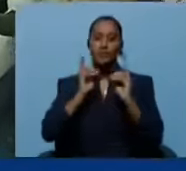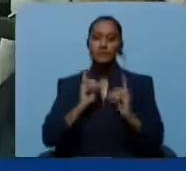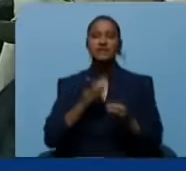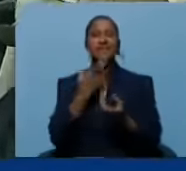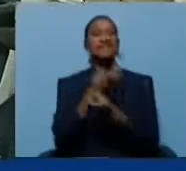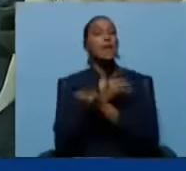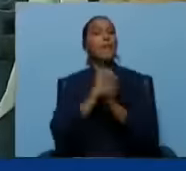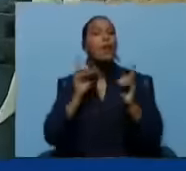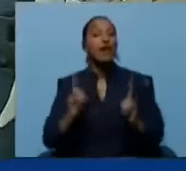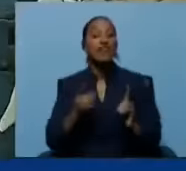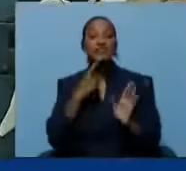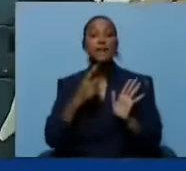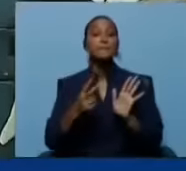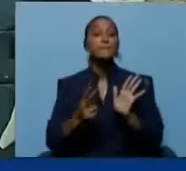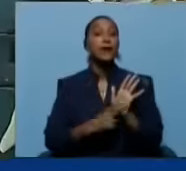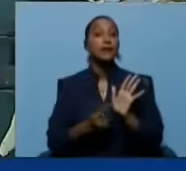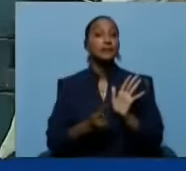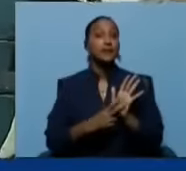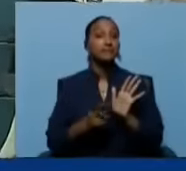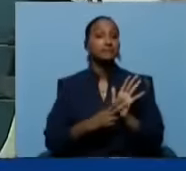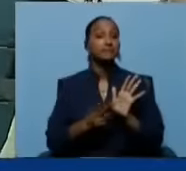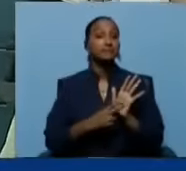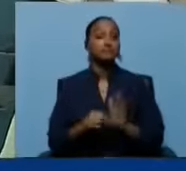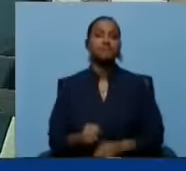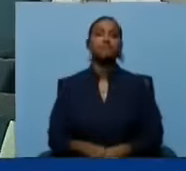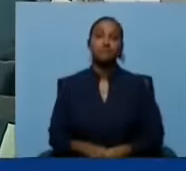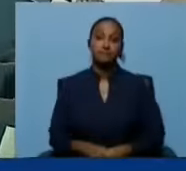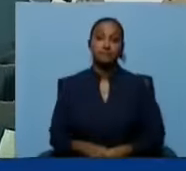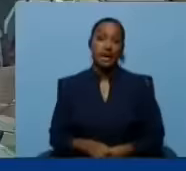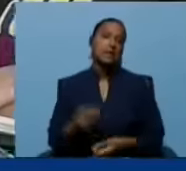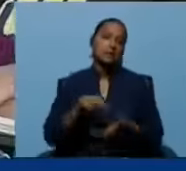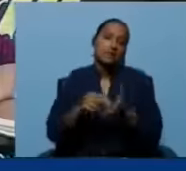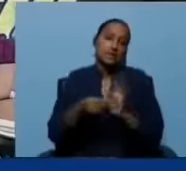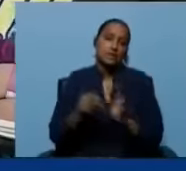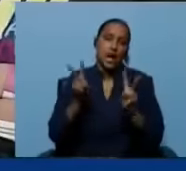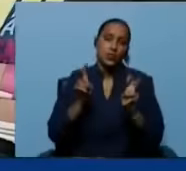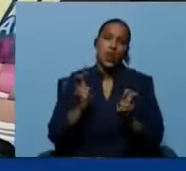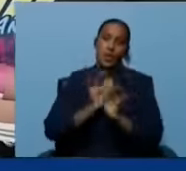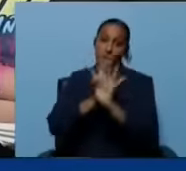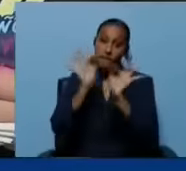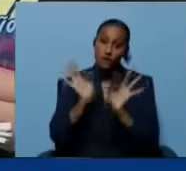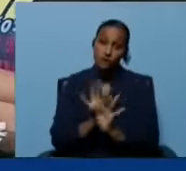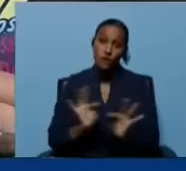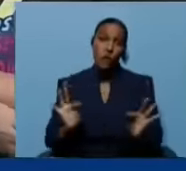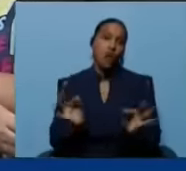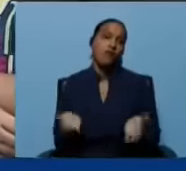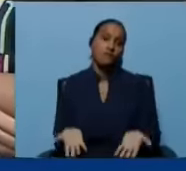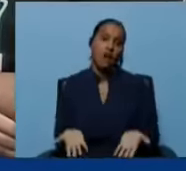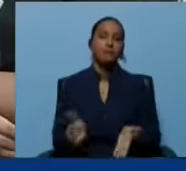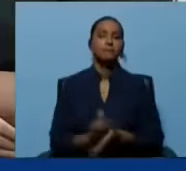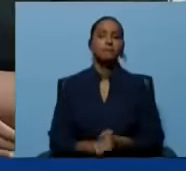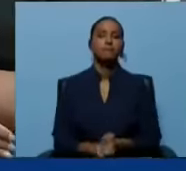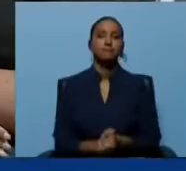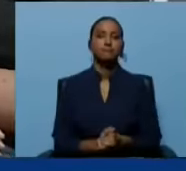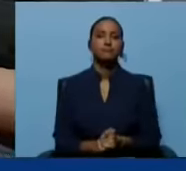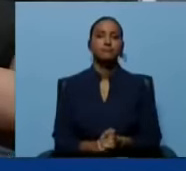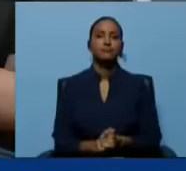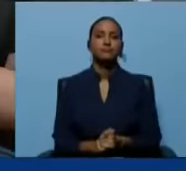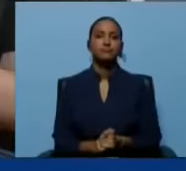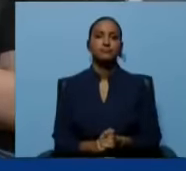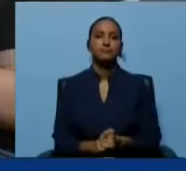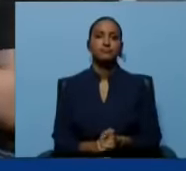Nueva fórmula, surgida al calor de la